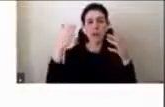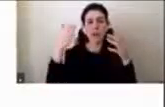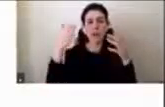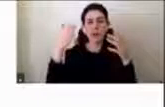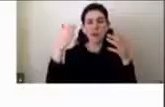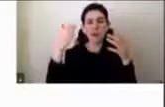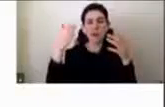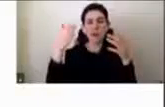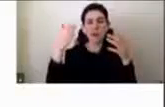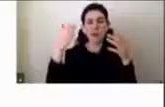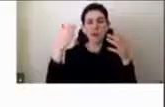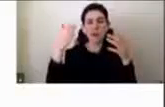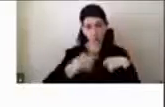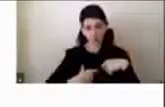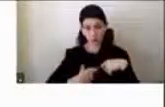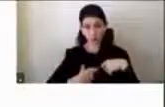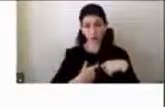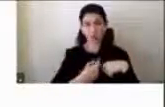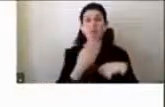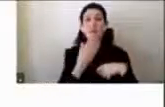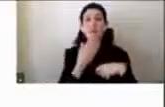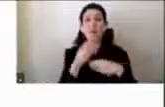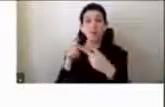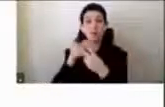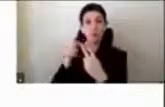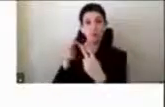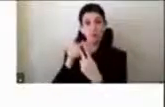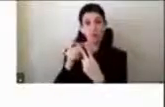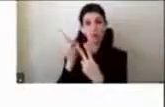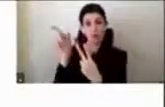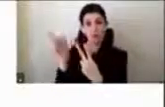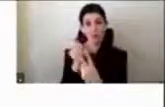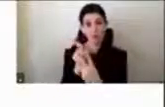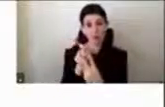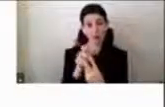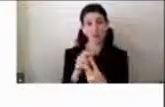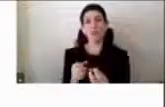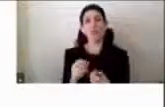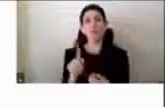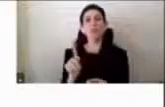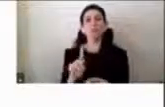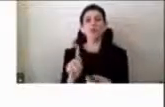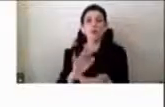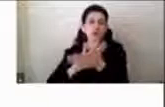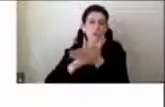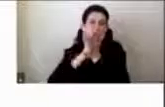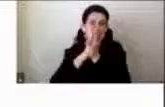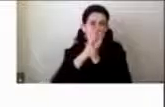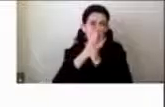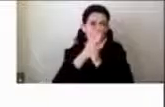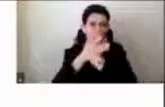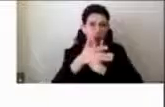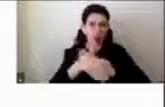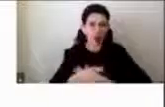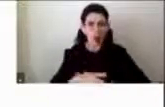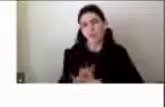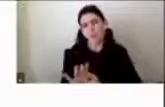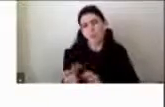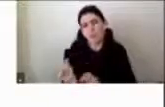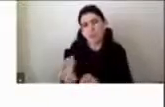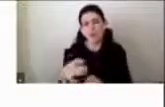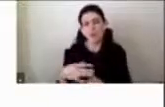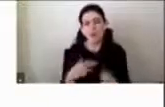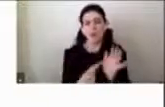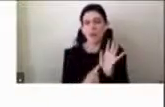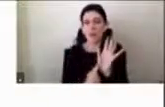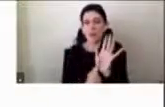diádico, por supuesto sin agotar todas las posibles dimensiones y oportunidades, sino más bien mostrarle algunas que quise seleccionar en esta